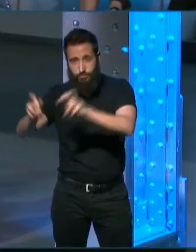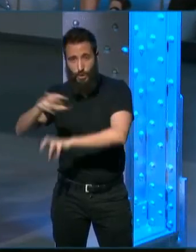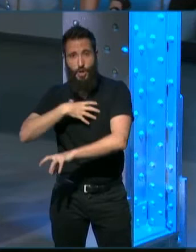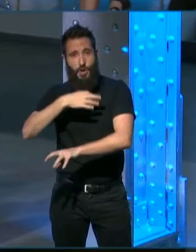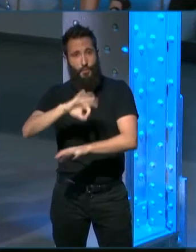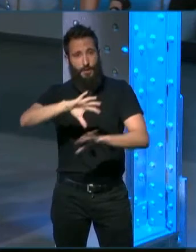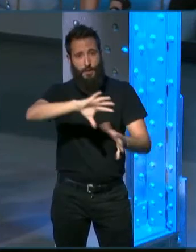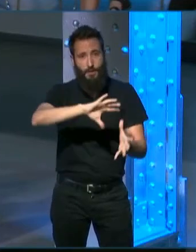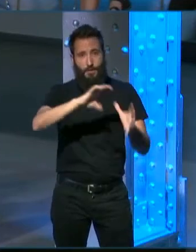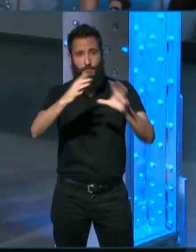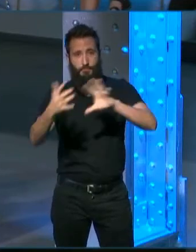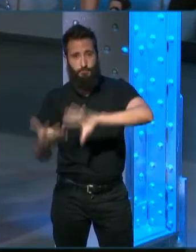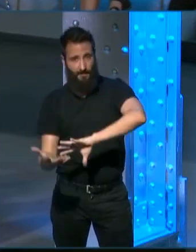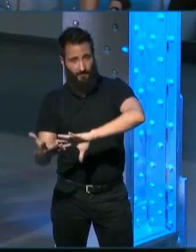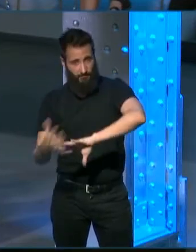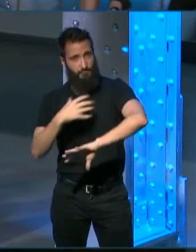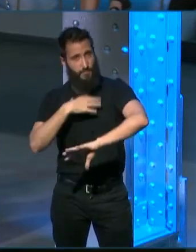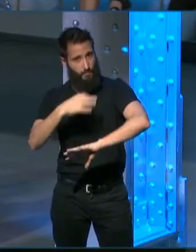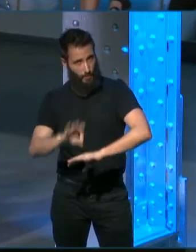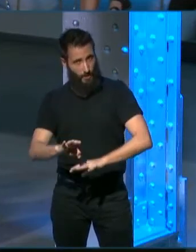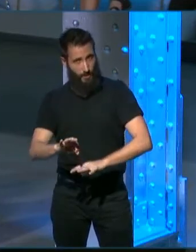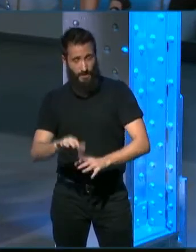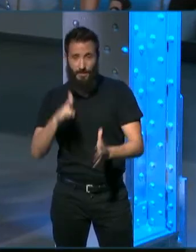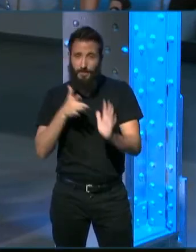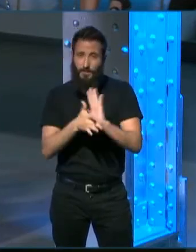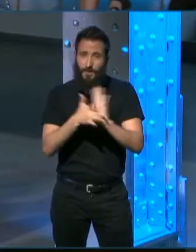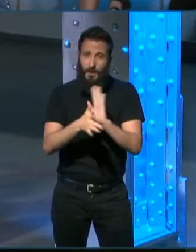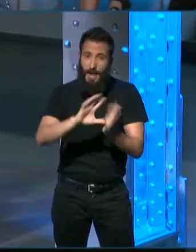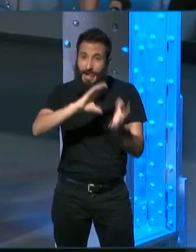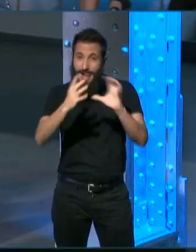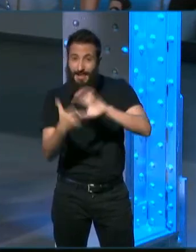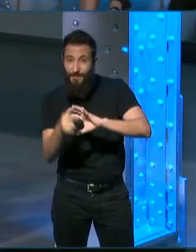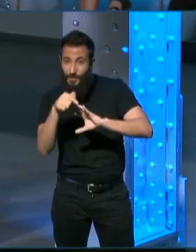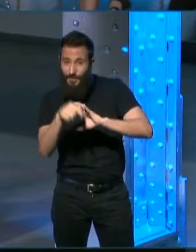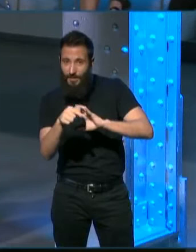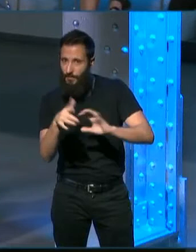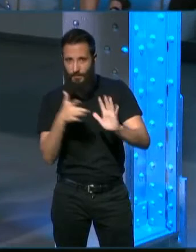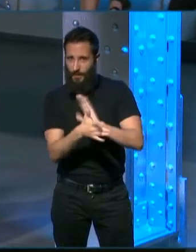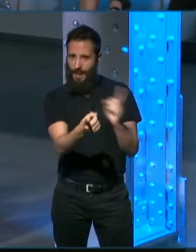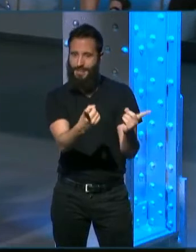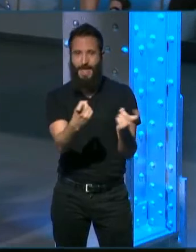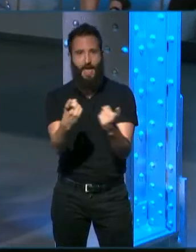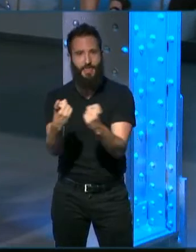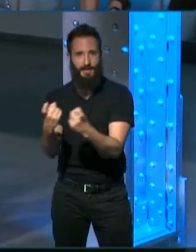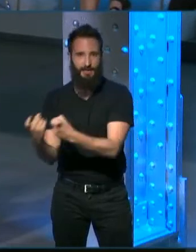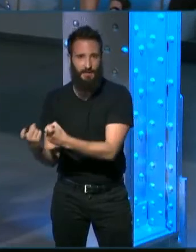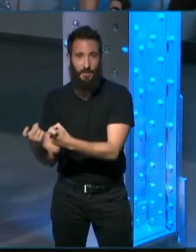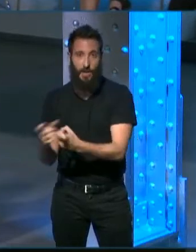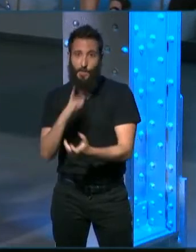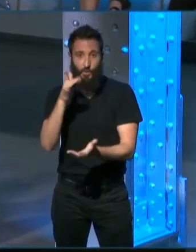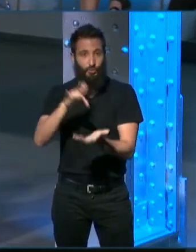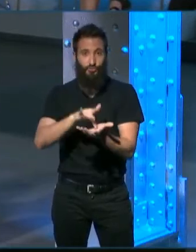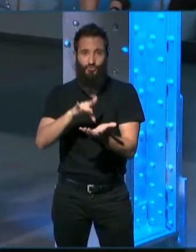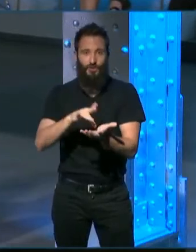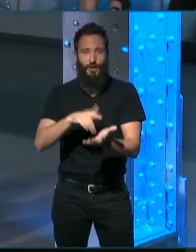mutará. Y mutará de una manera absolutamente necesaria y mutará de una manera